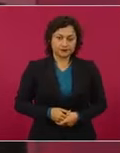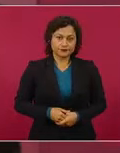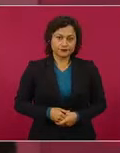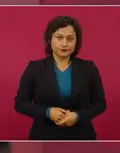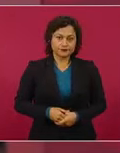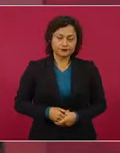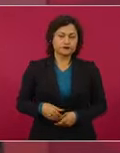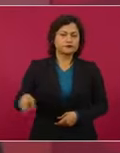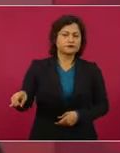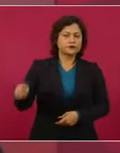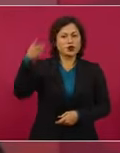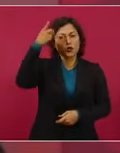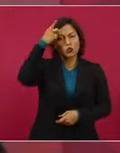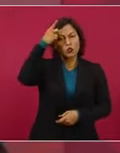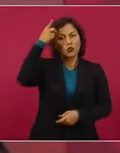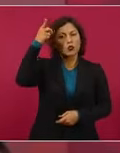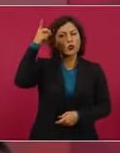dueño